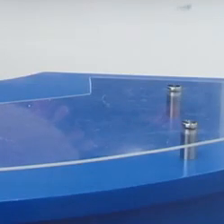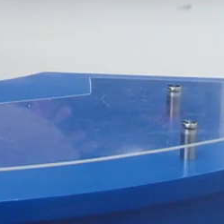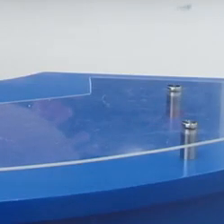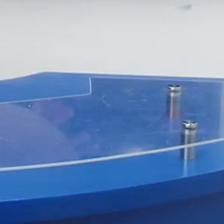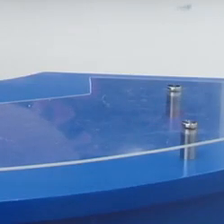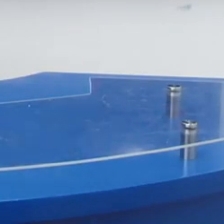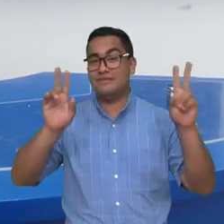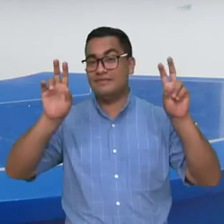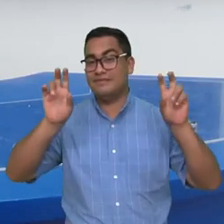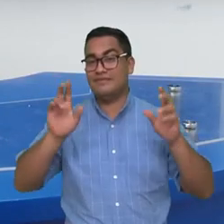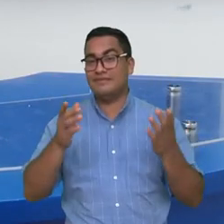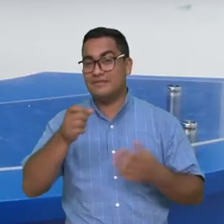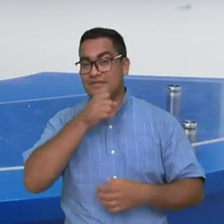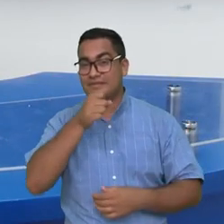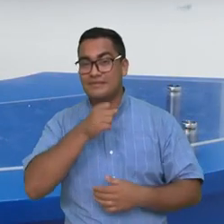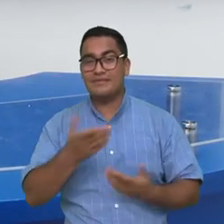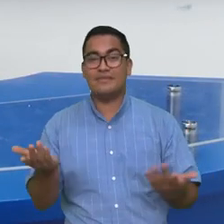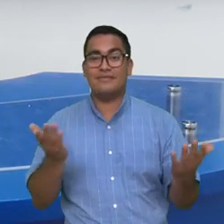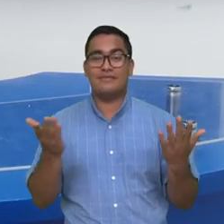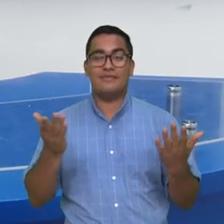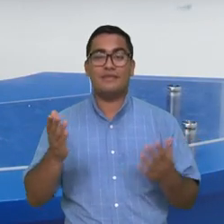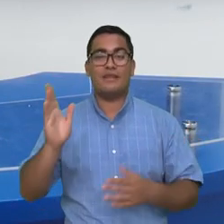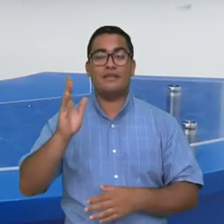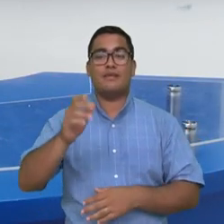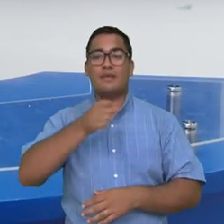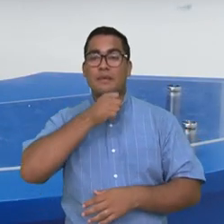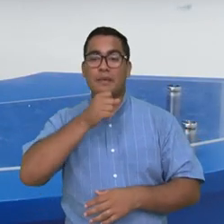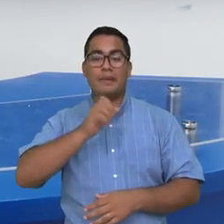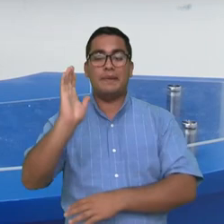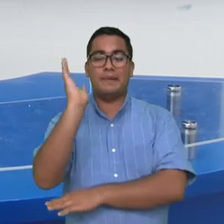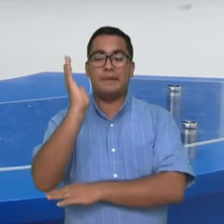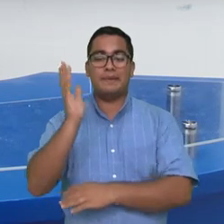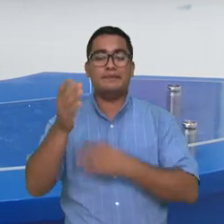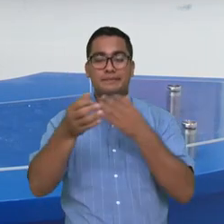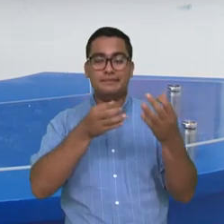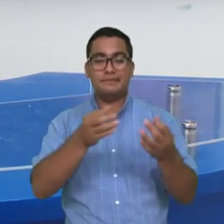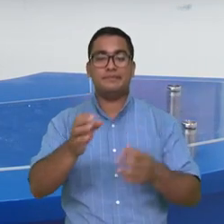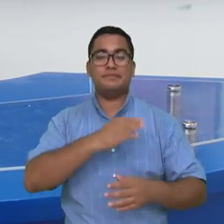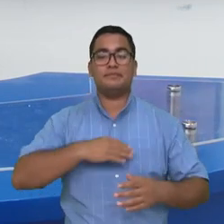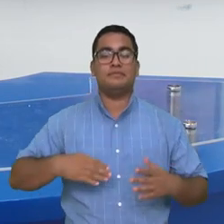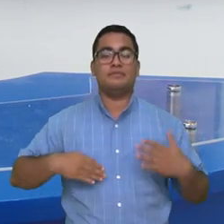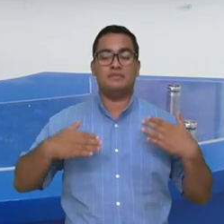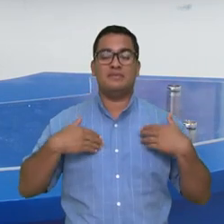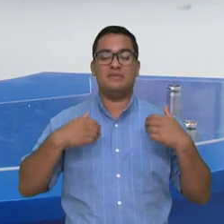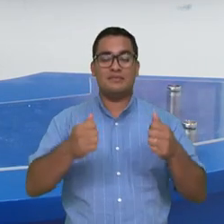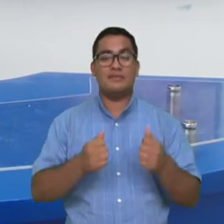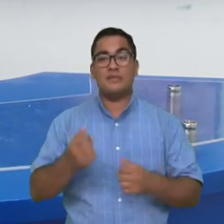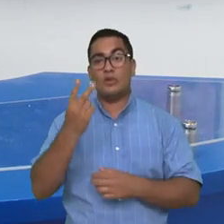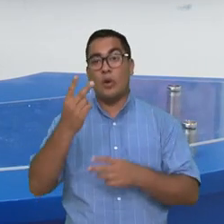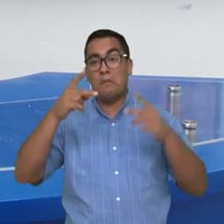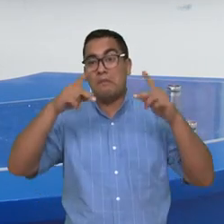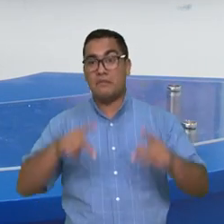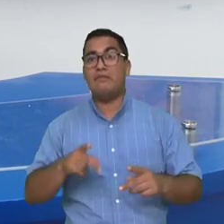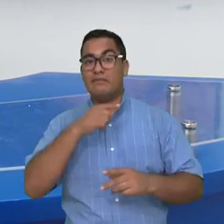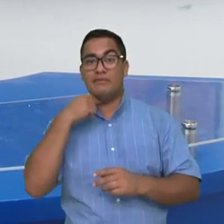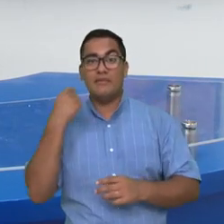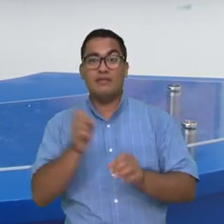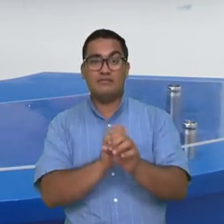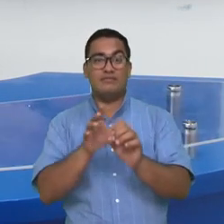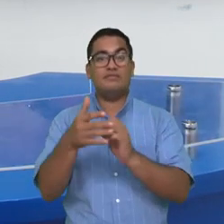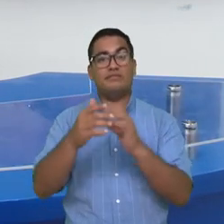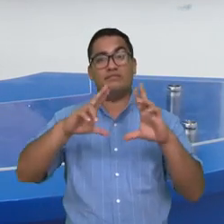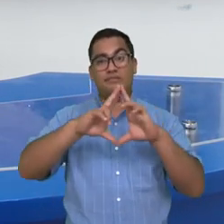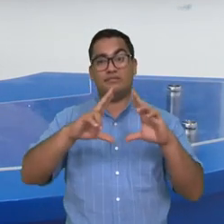En relación a esta noticia, a través de su conferencia de prensa, el Ministerio de Salud amplió sobre el segundo caso positivo de coronavirus